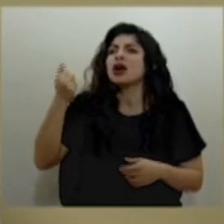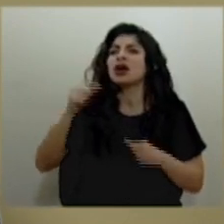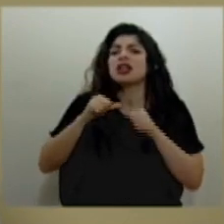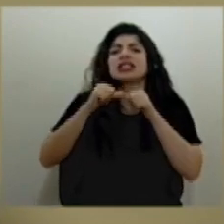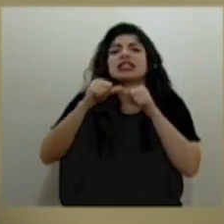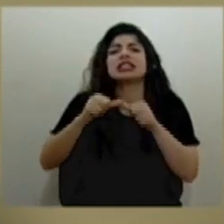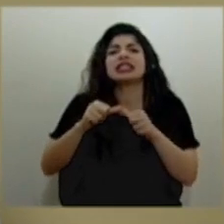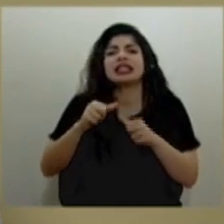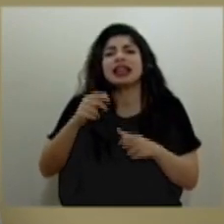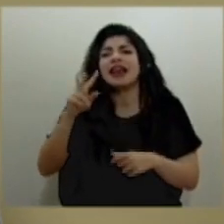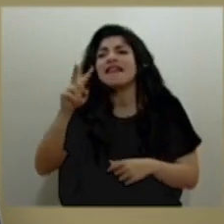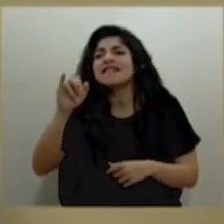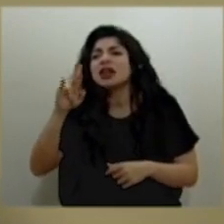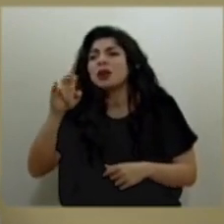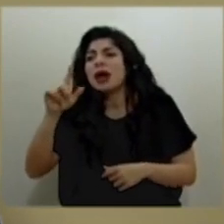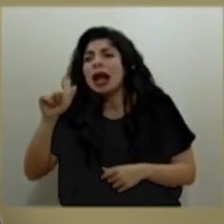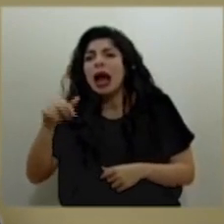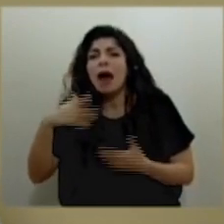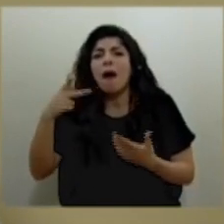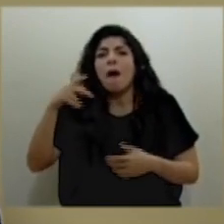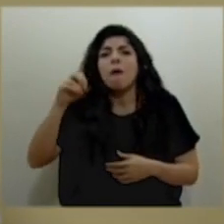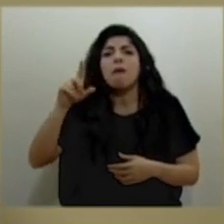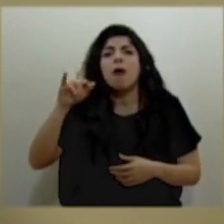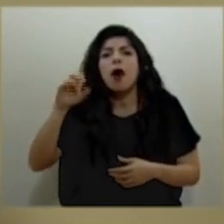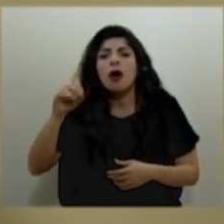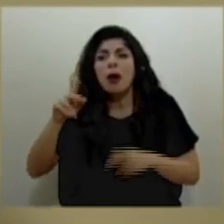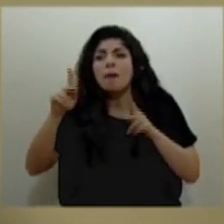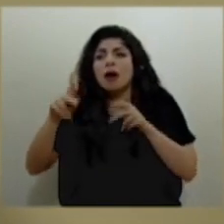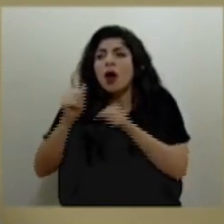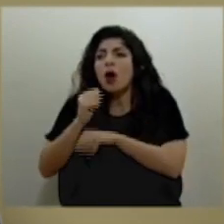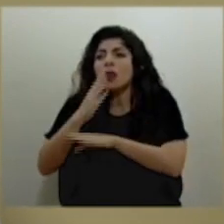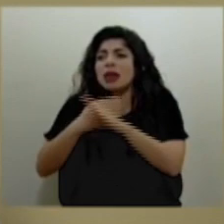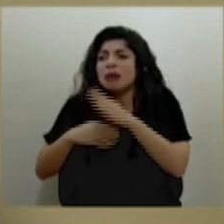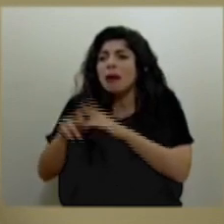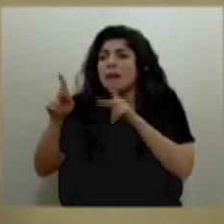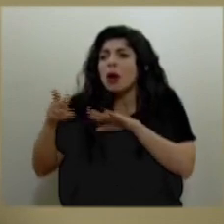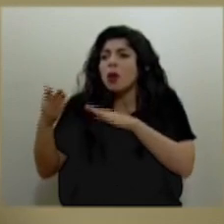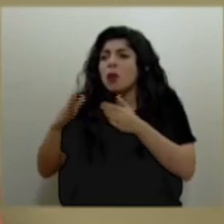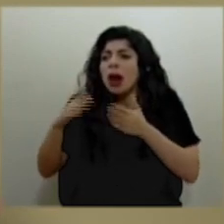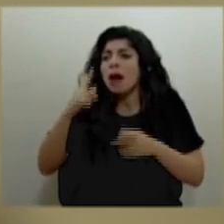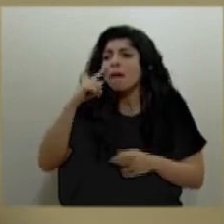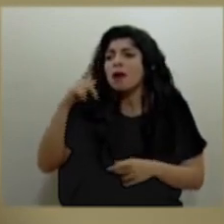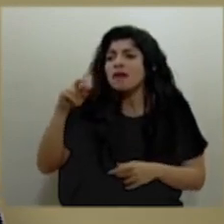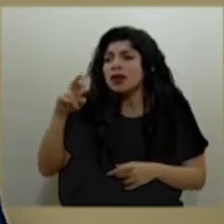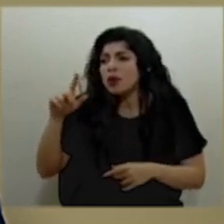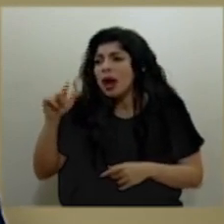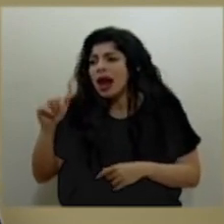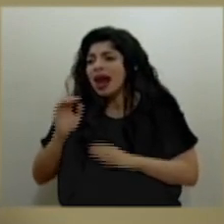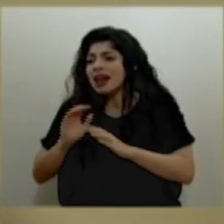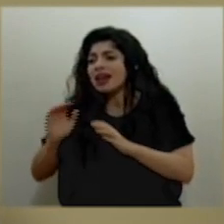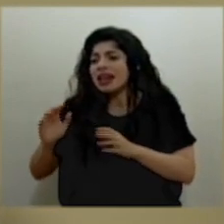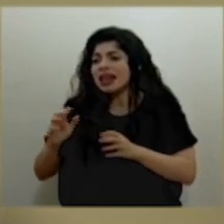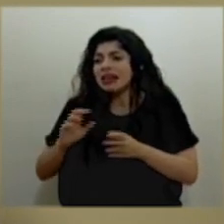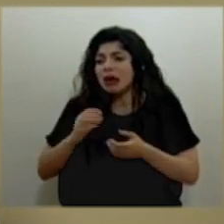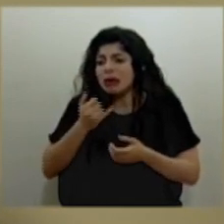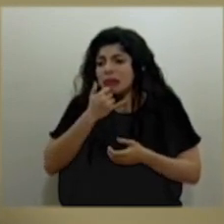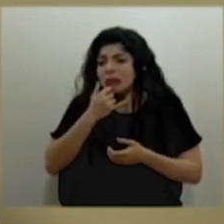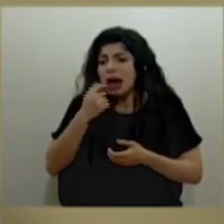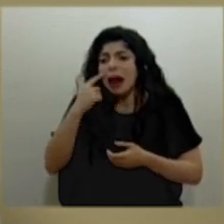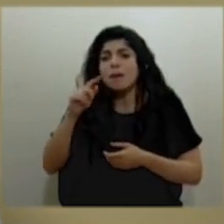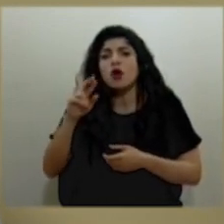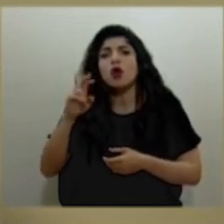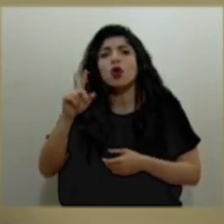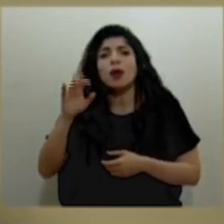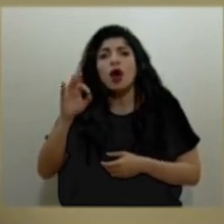con viruela, ¿verdad? O seguir con polio y un montón de personas con discapacidades o personas muriendo de viruela o niños naciendo con malformaciones congénitas por el síndrome de